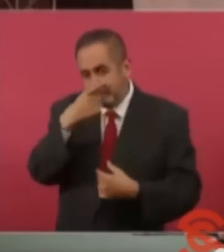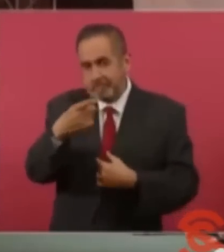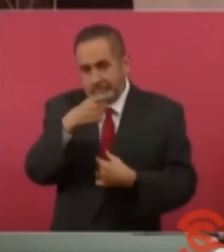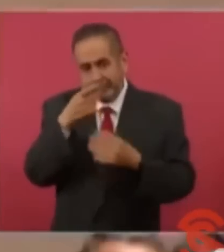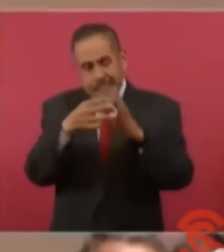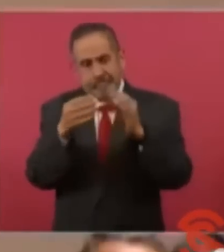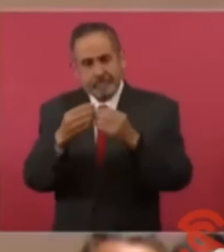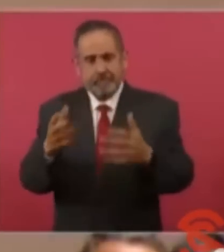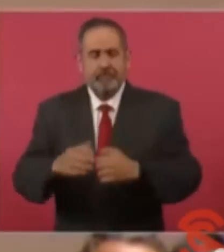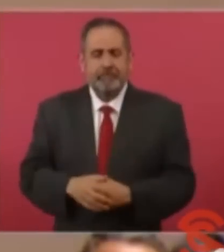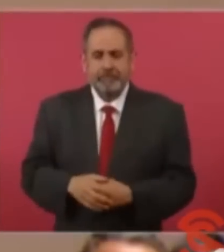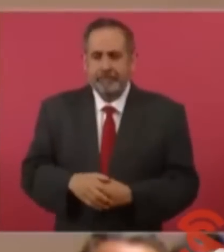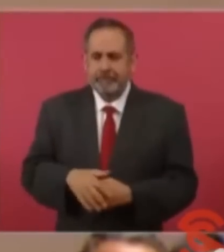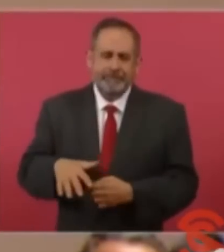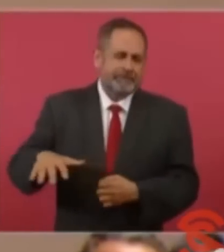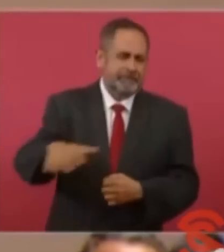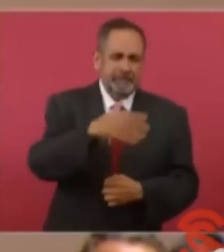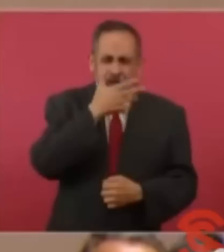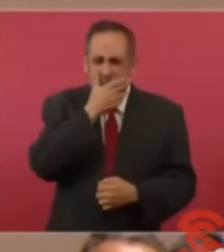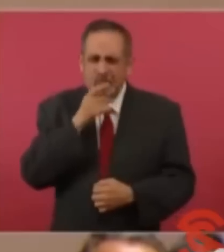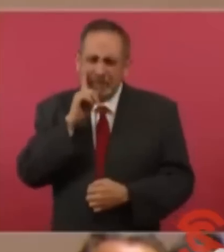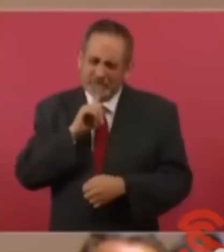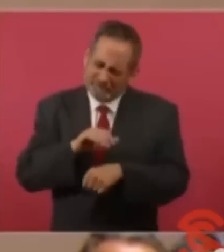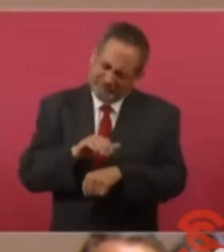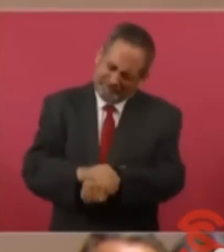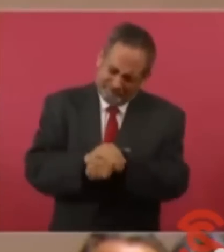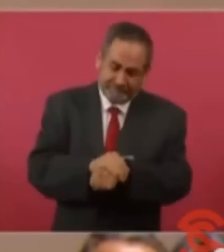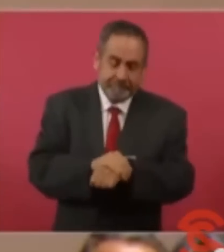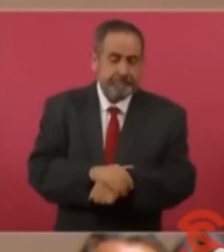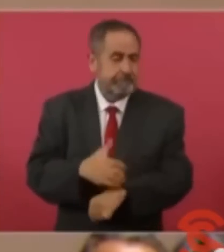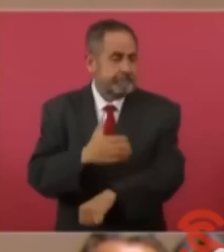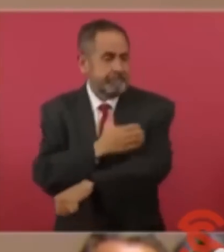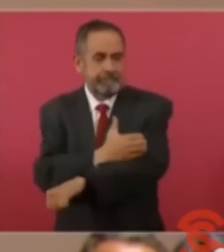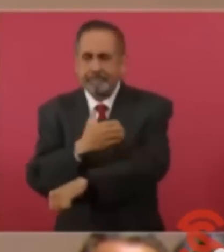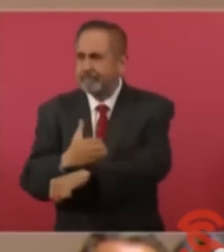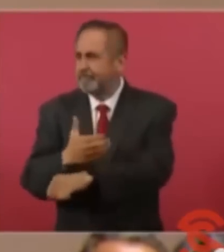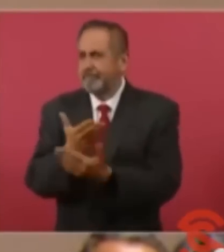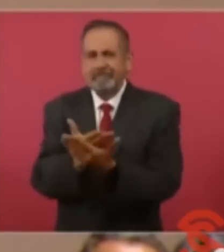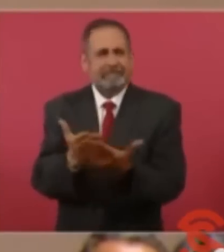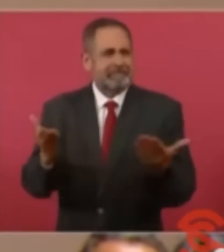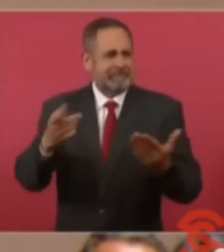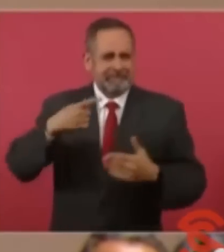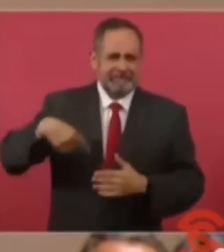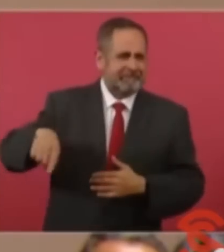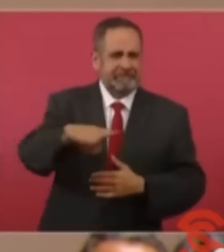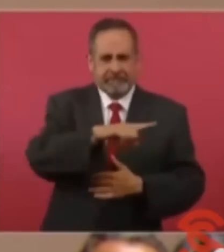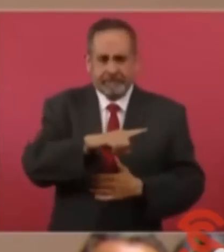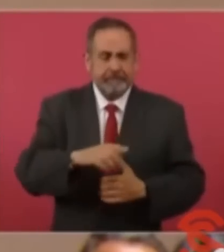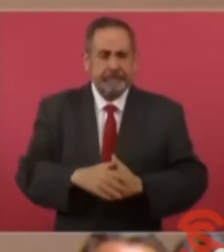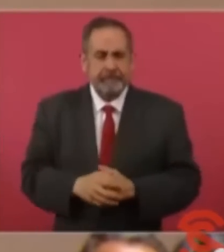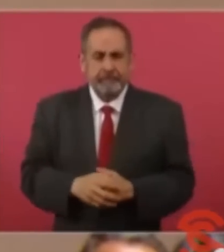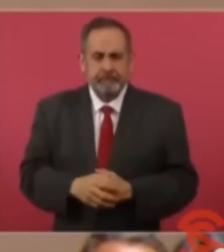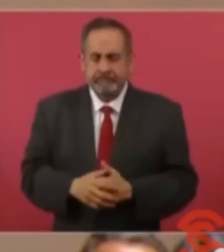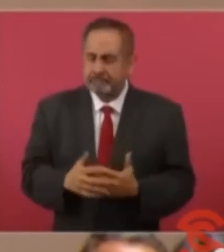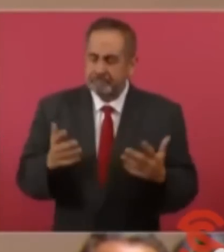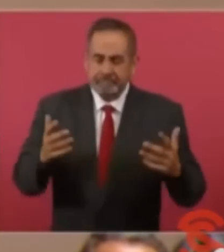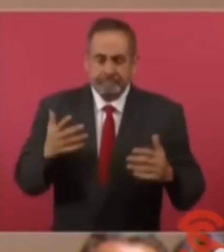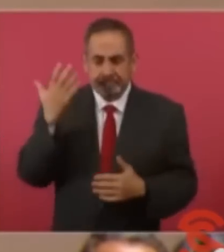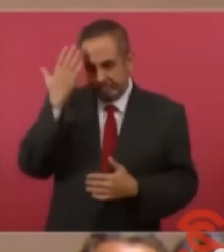Amigas y amigos, compañeras y compañeros, Como es